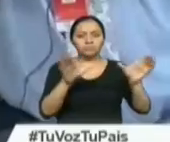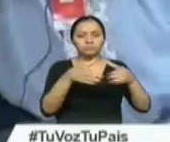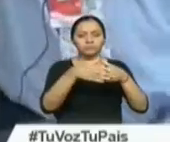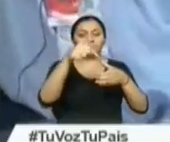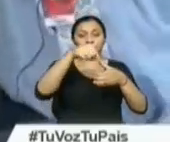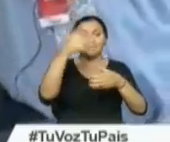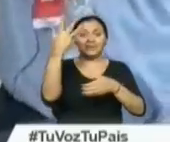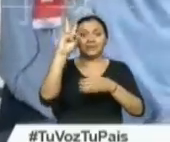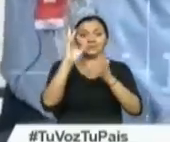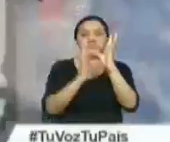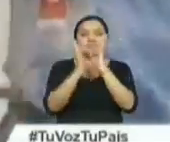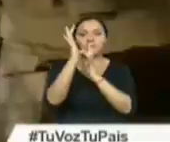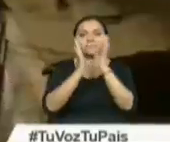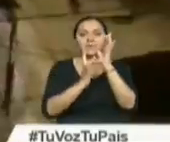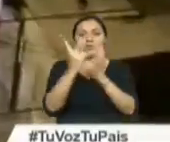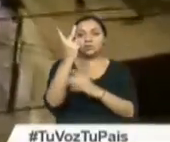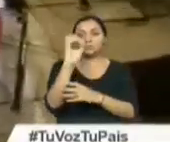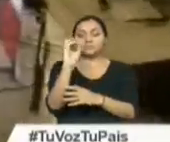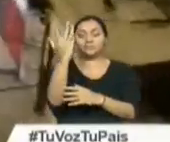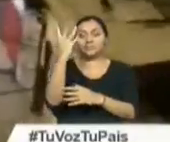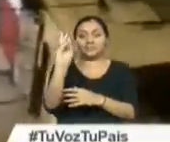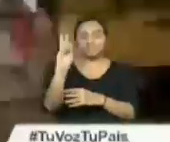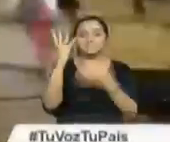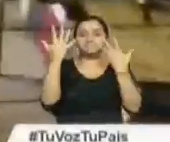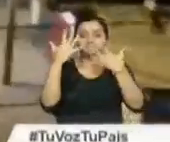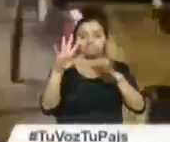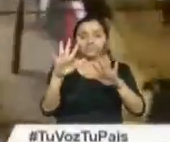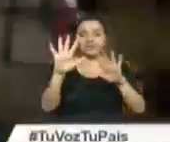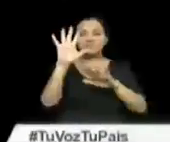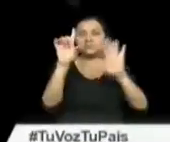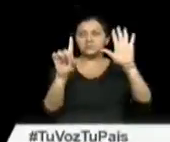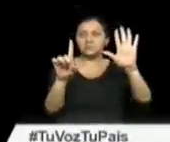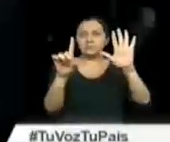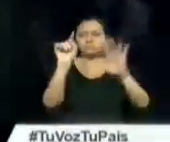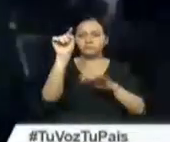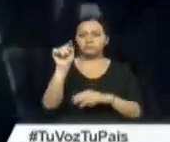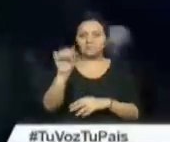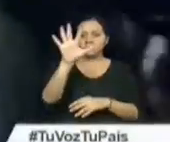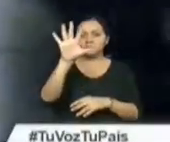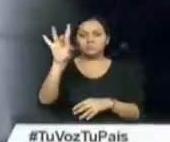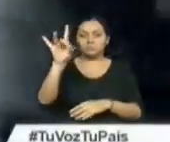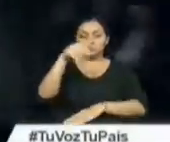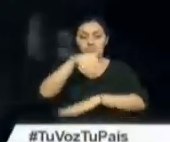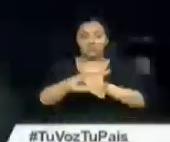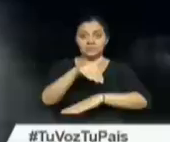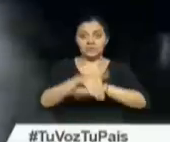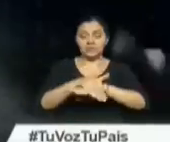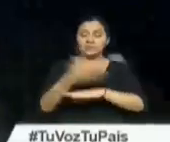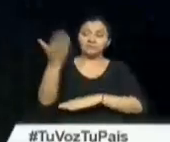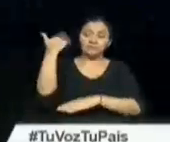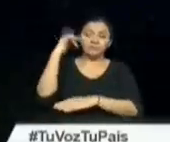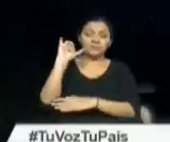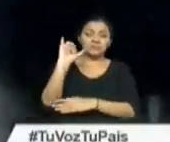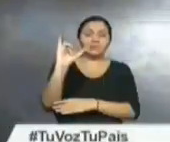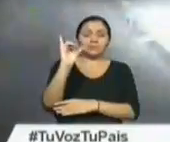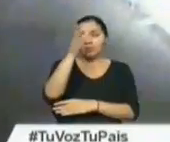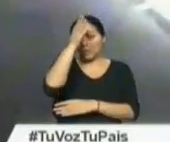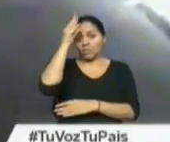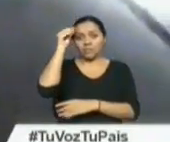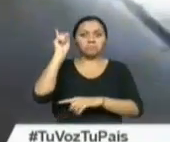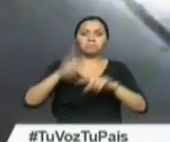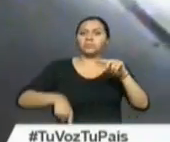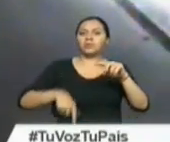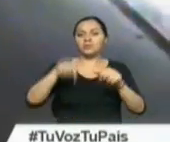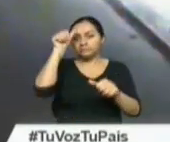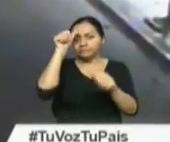el 16 de abril de 2016. Eran las 6:58 de la tarde de aquel sábado que ningún ecuatoriano olvidará, pues